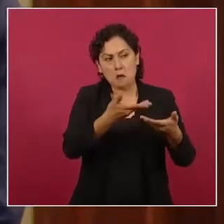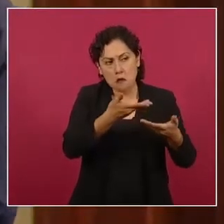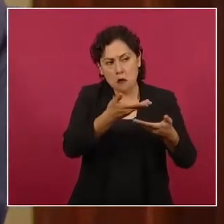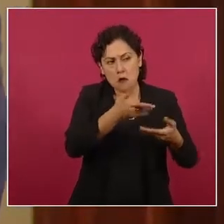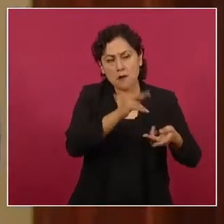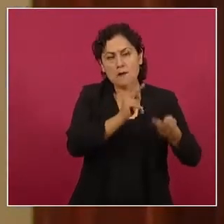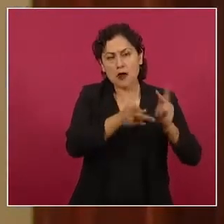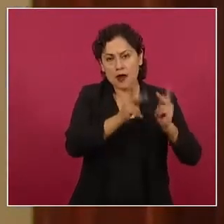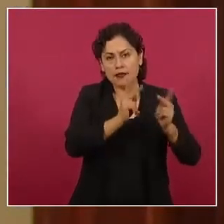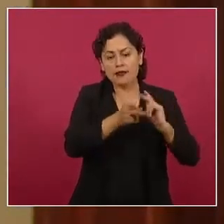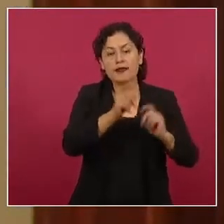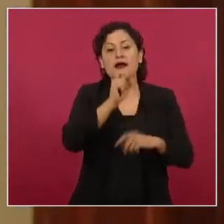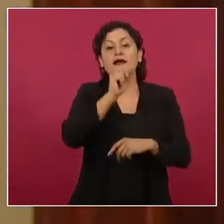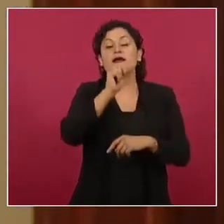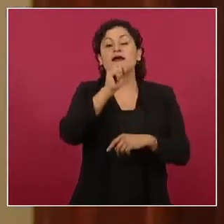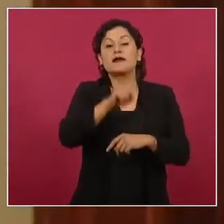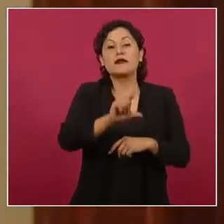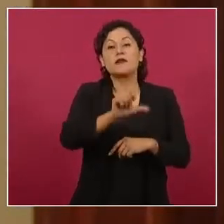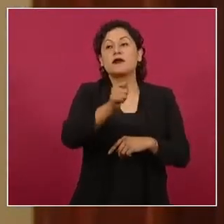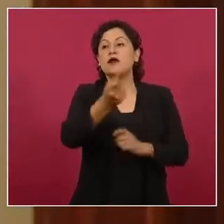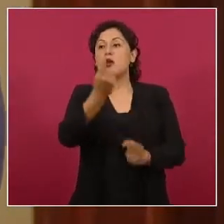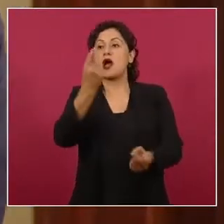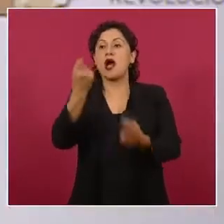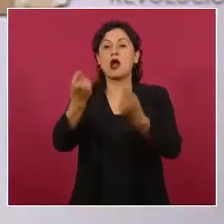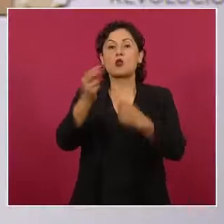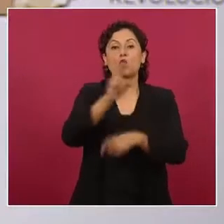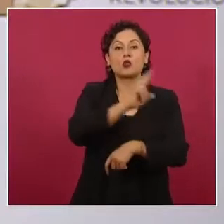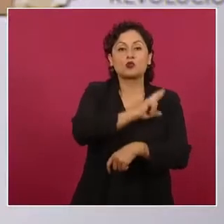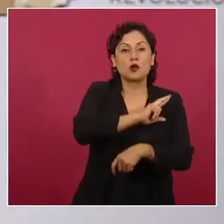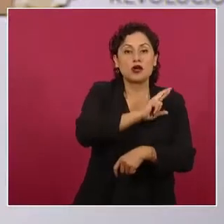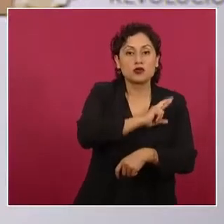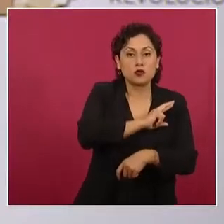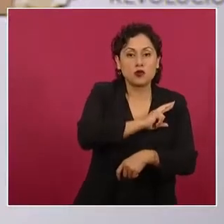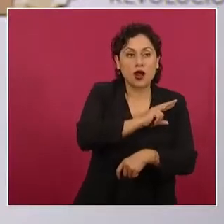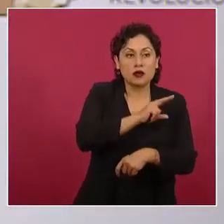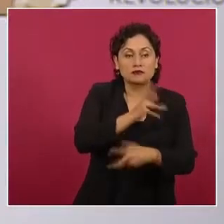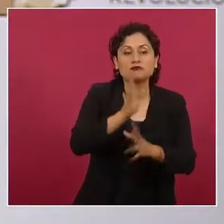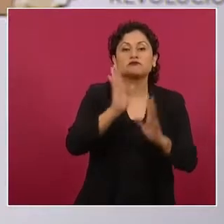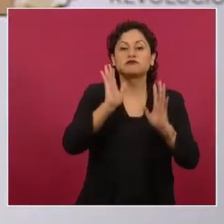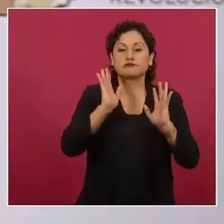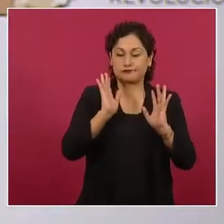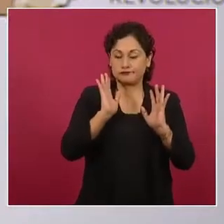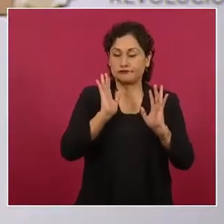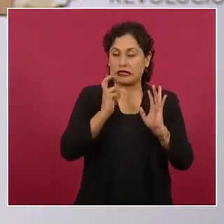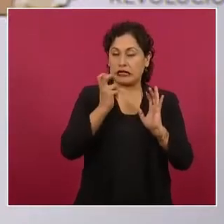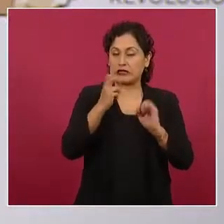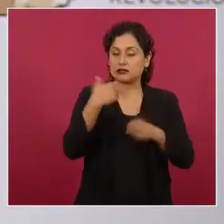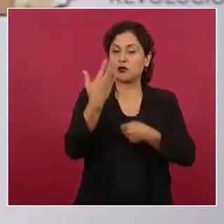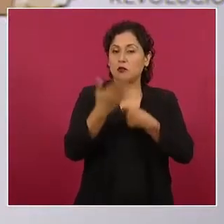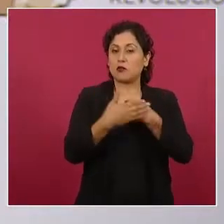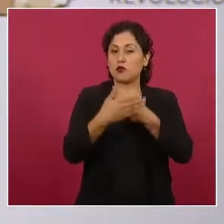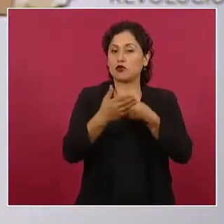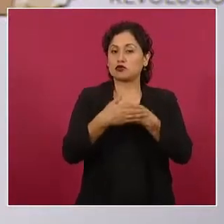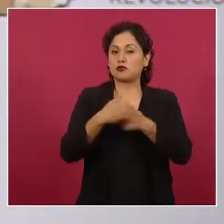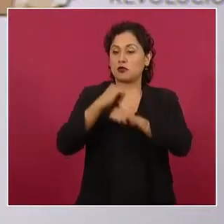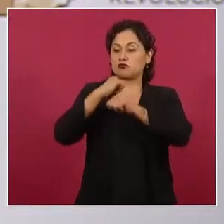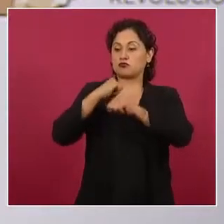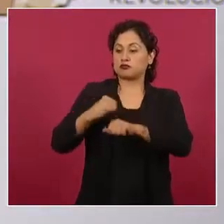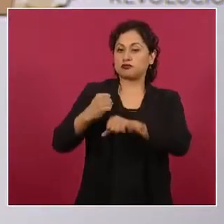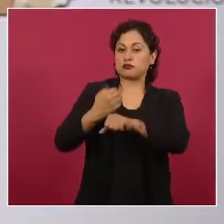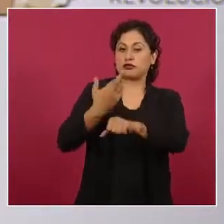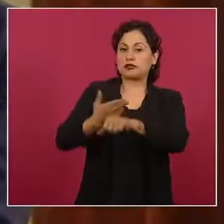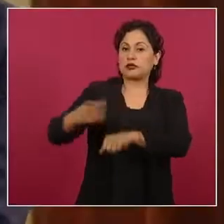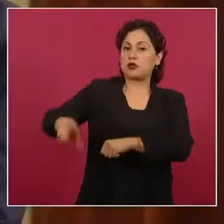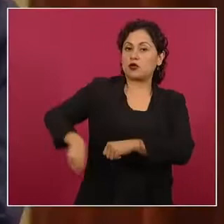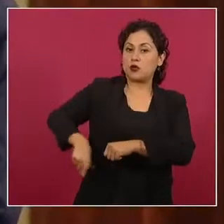los llamados productores independientes. Ese diálogo se va a llevar a cabo en la Secretaría de Gobernación, va a